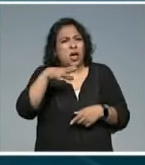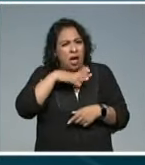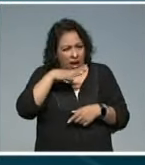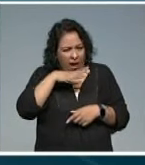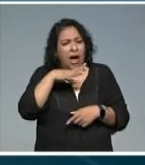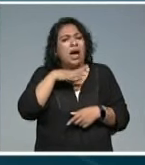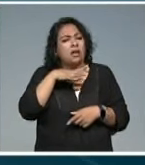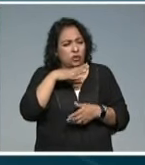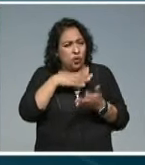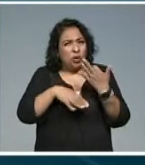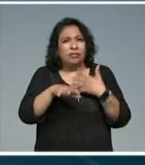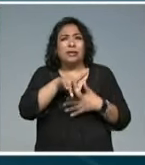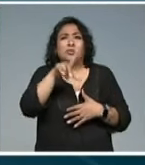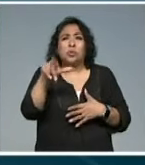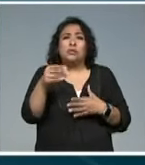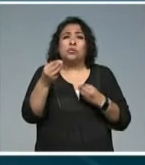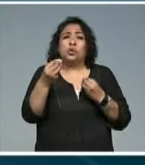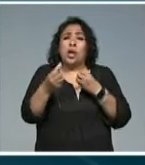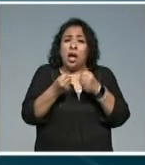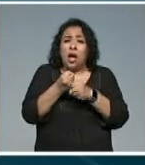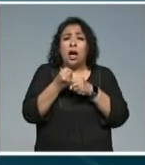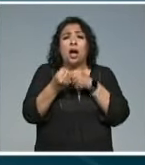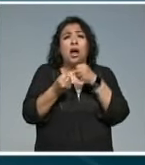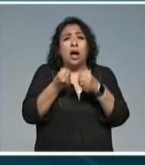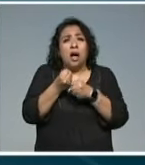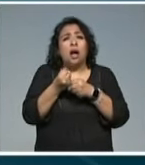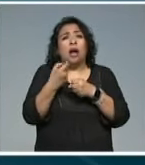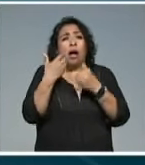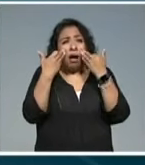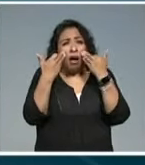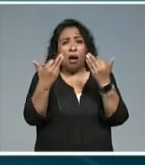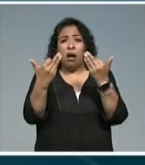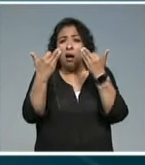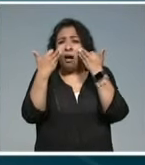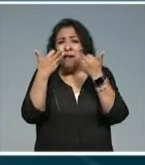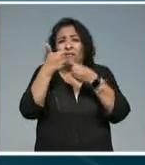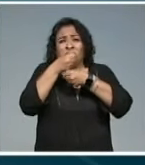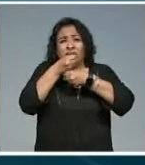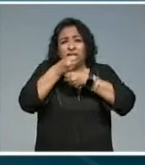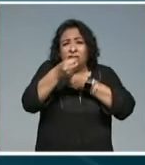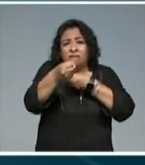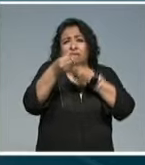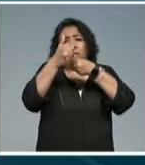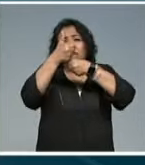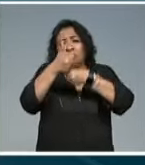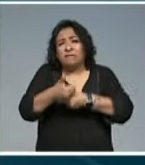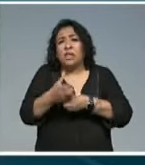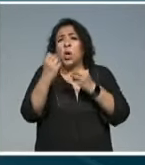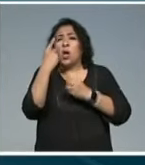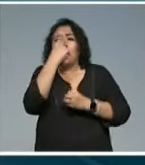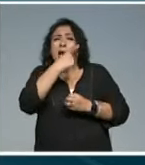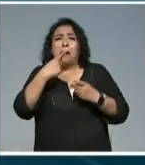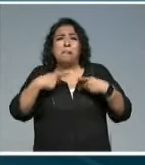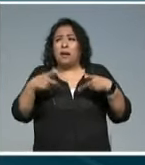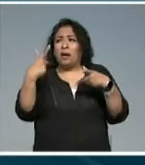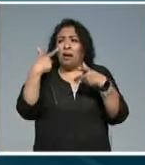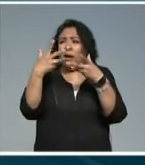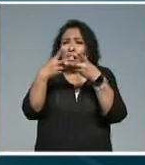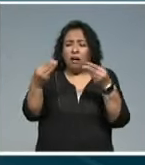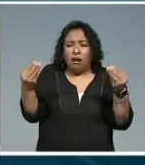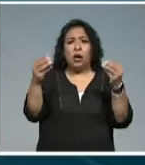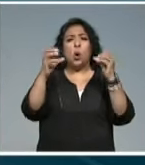después de tantos años de ir presenciando imágenes de tortura o caras de gente desaparecida